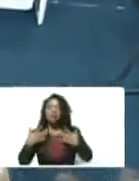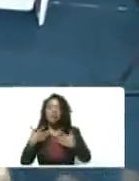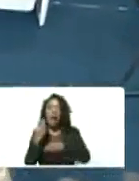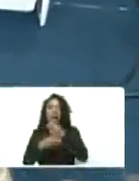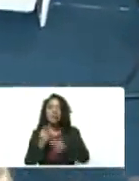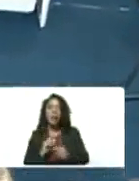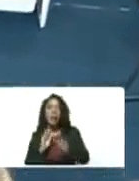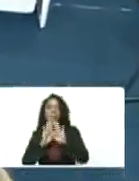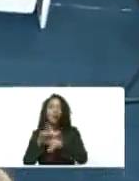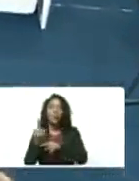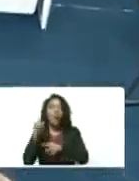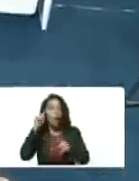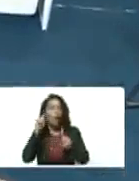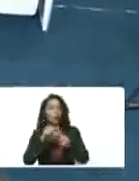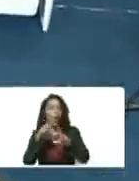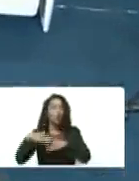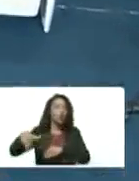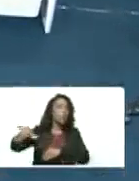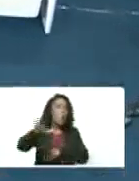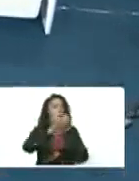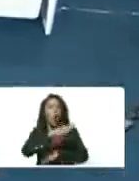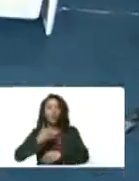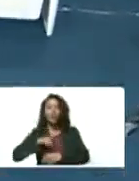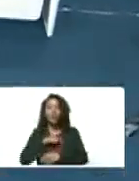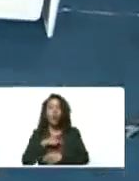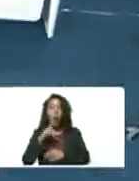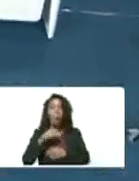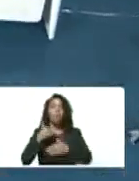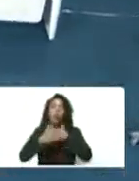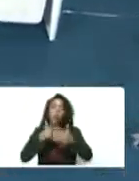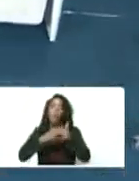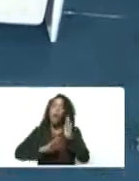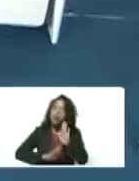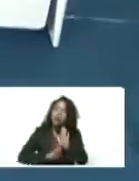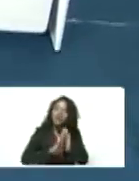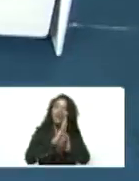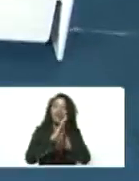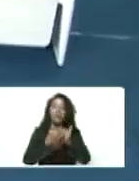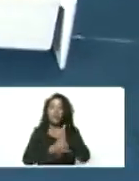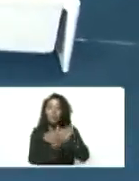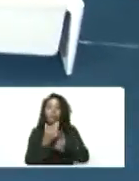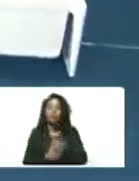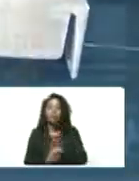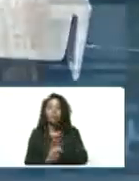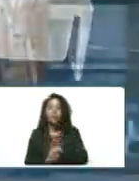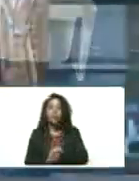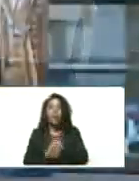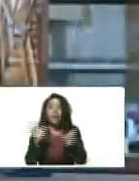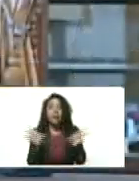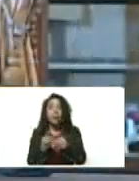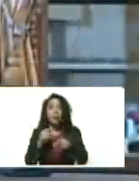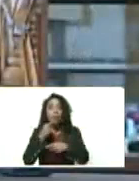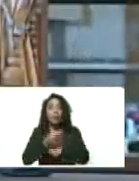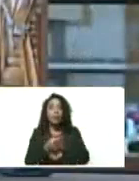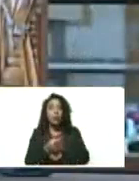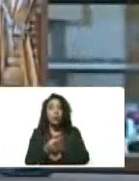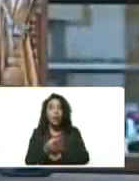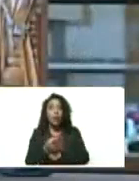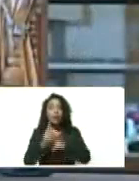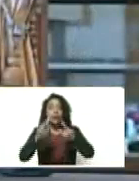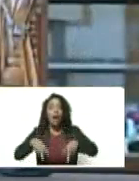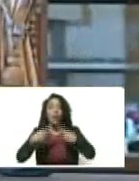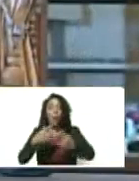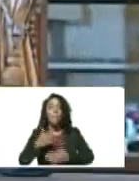creo que se ha de ser el objetivo para todos nosotros a medida que vamos avanzando me gustaría concluir destacando que renuevo mi